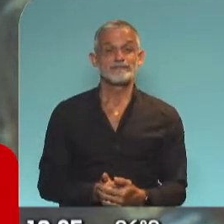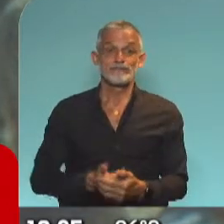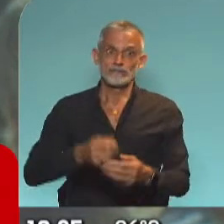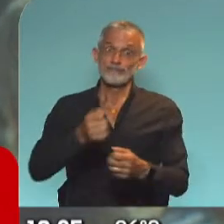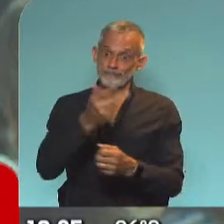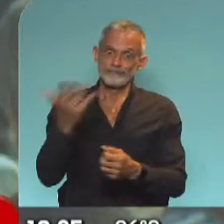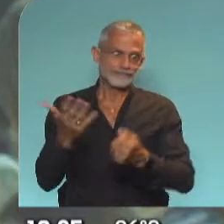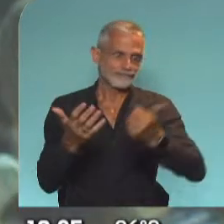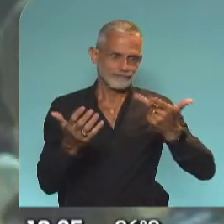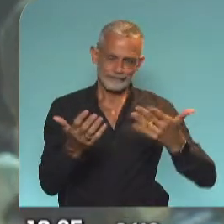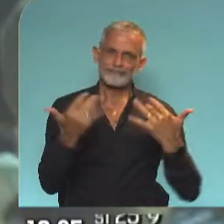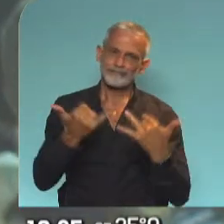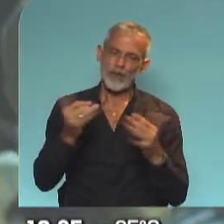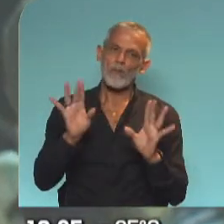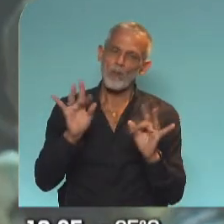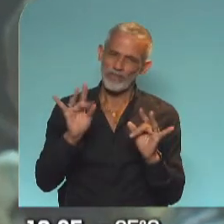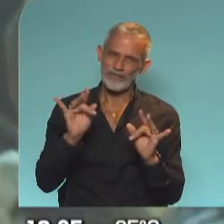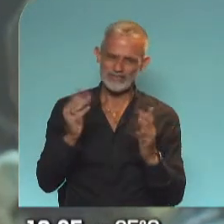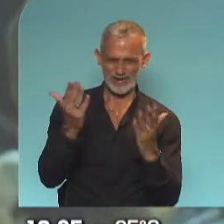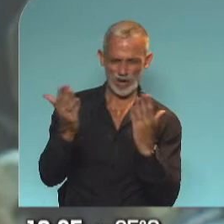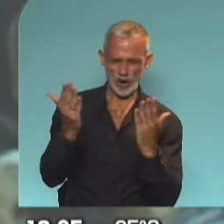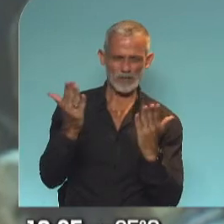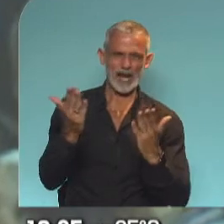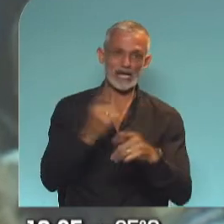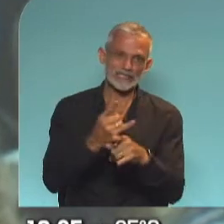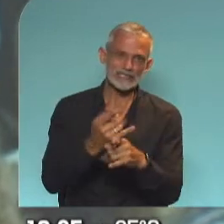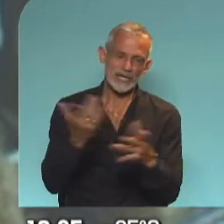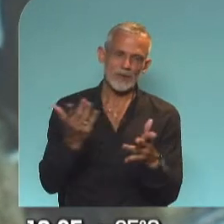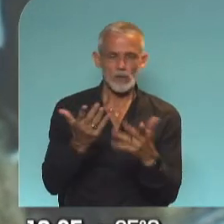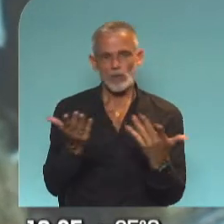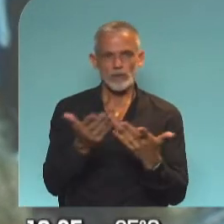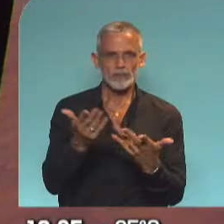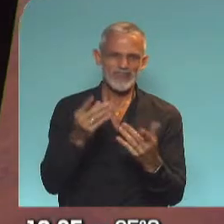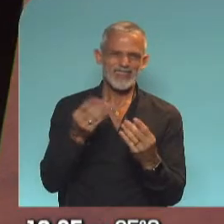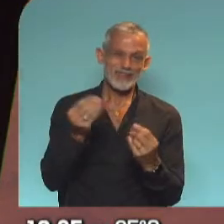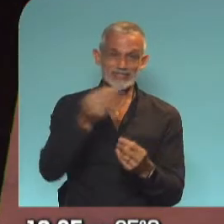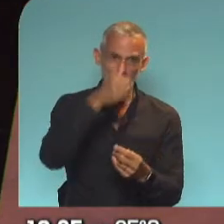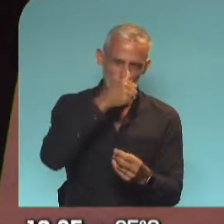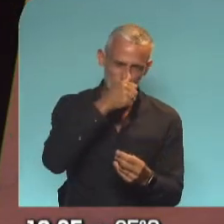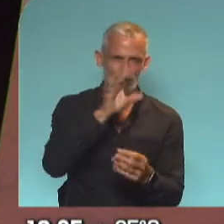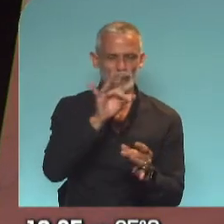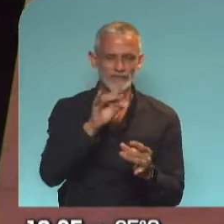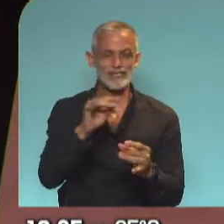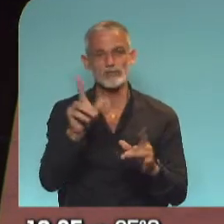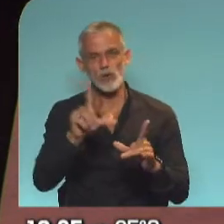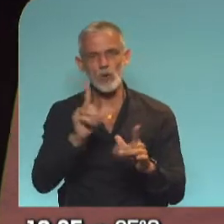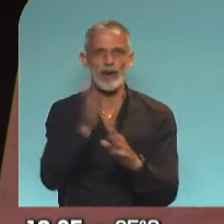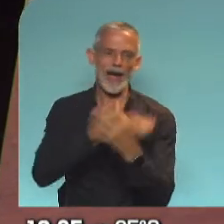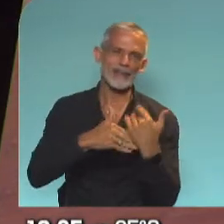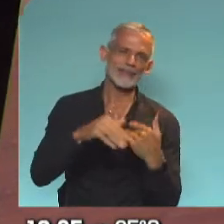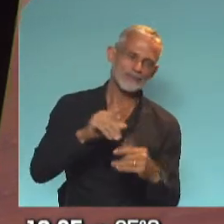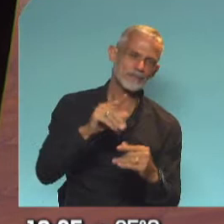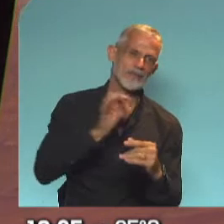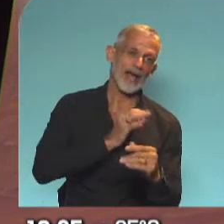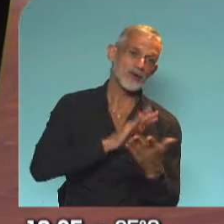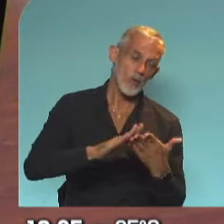están muy claros, si bien es muy difícil comparar permanentemente, porque venimos de fines de semana y antes de feriados, de fechas festivas,